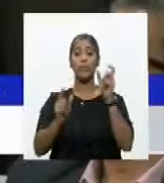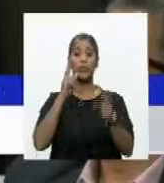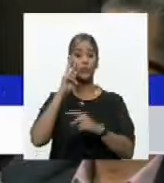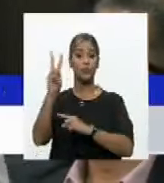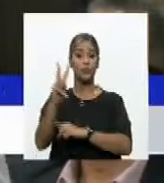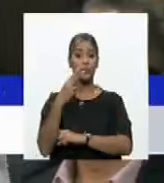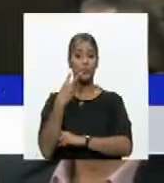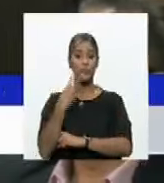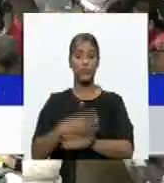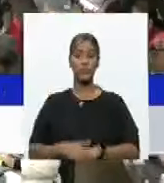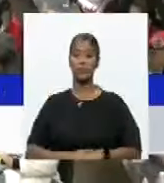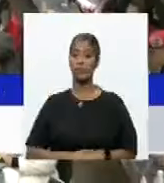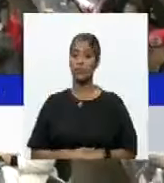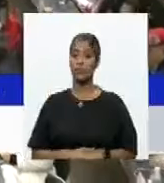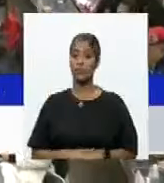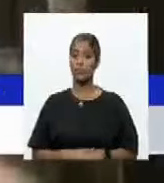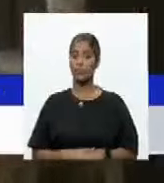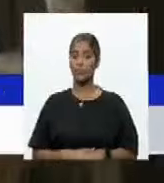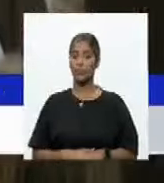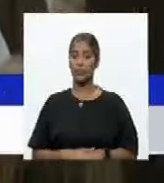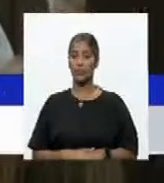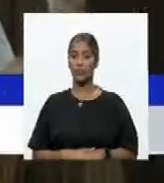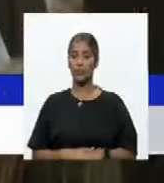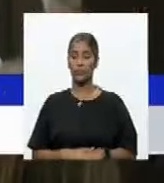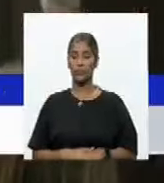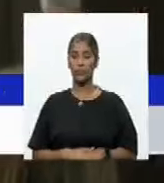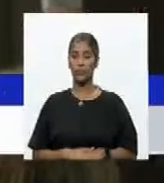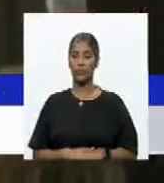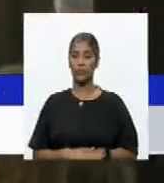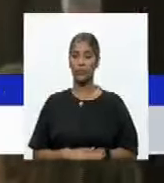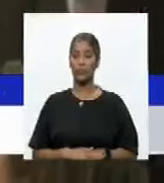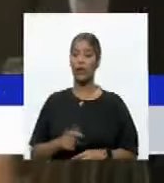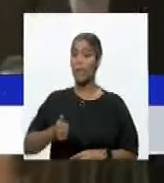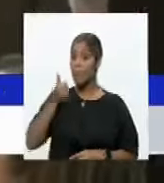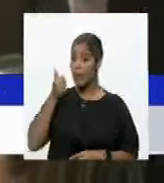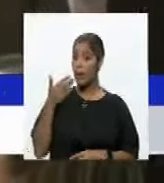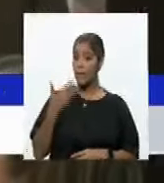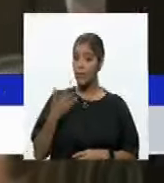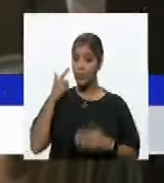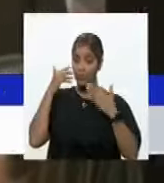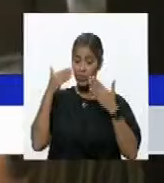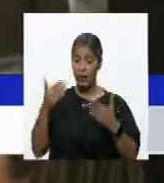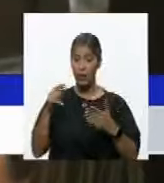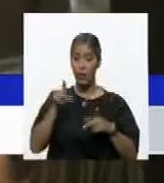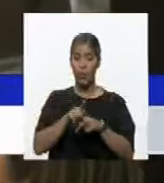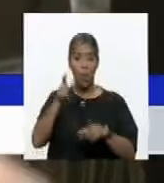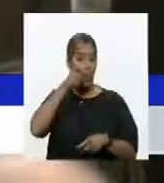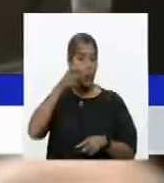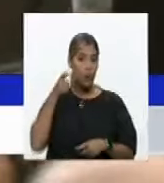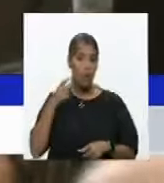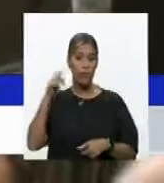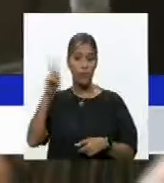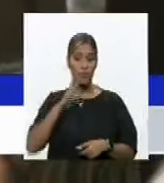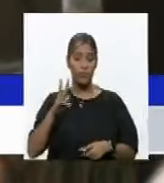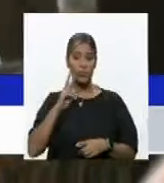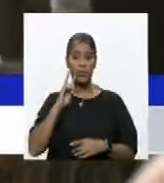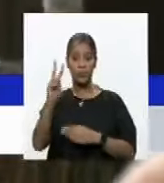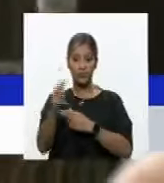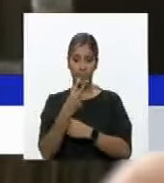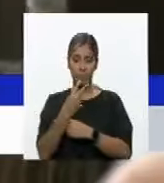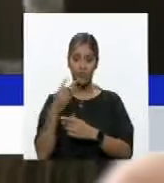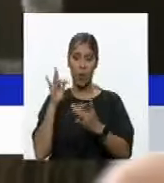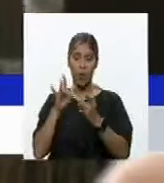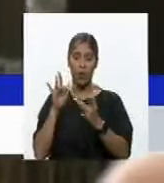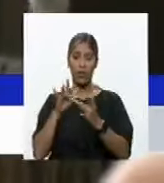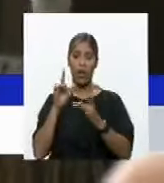nuestros camaradas, compañeros, parlamentarios y parlamentarias. Principalmente, saludar a nuestro pueblo que nos está